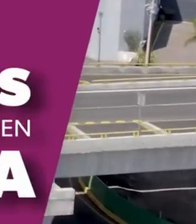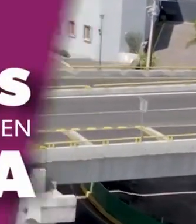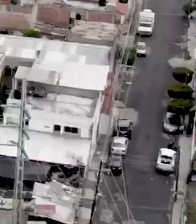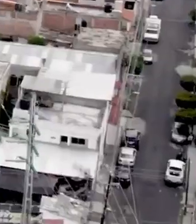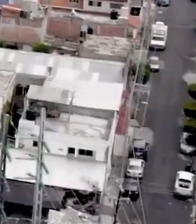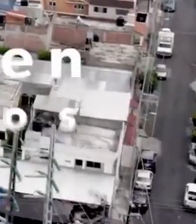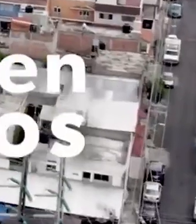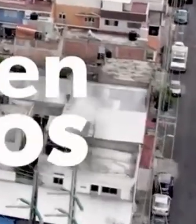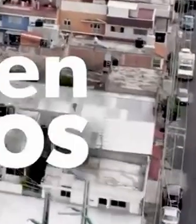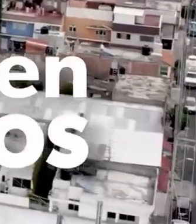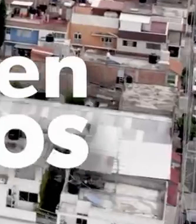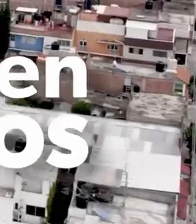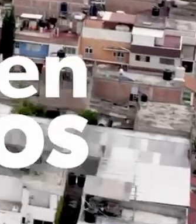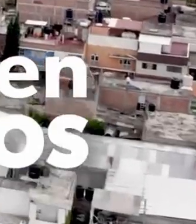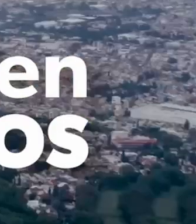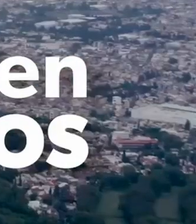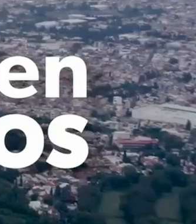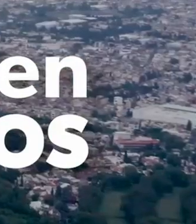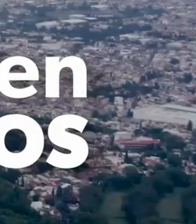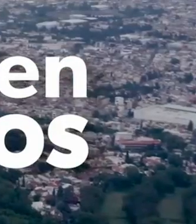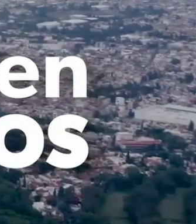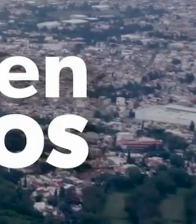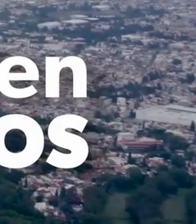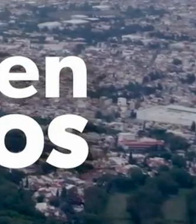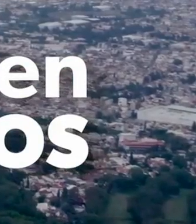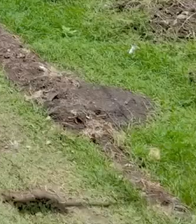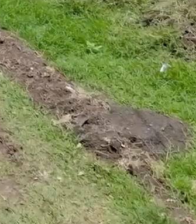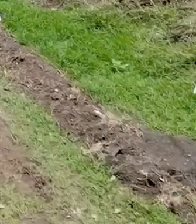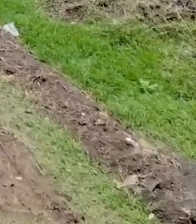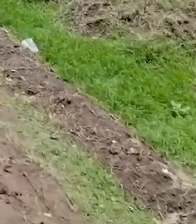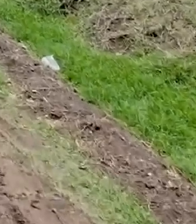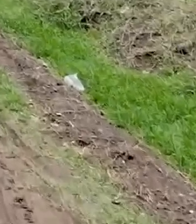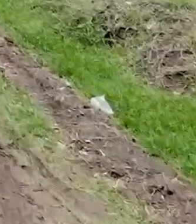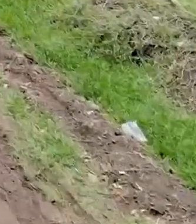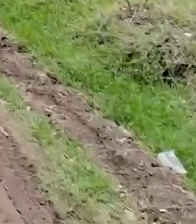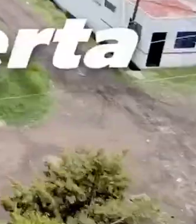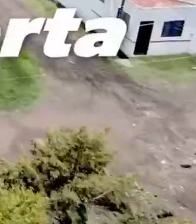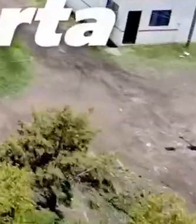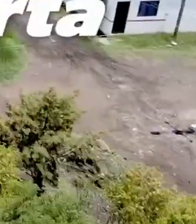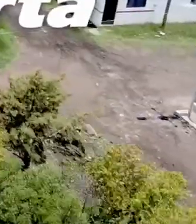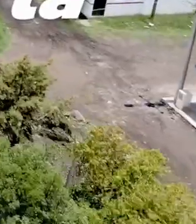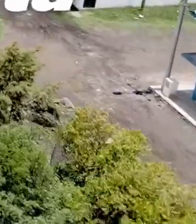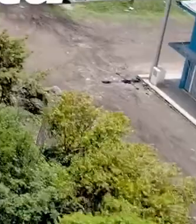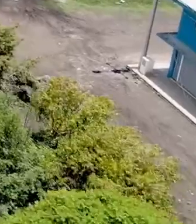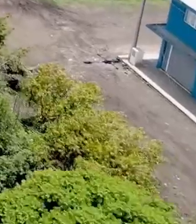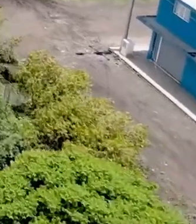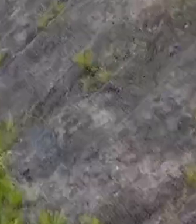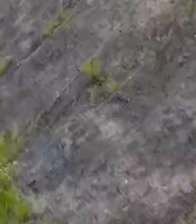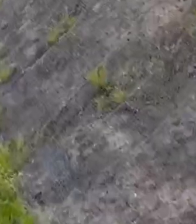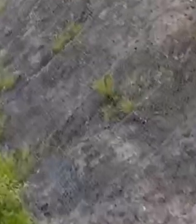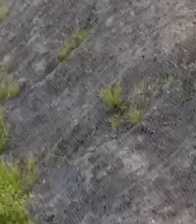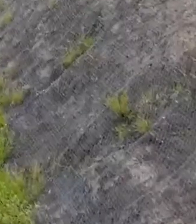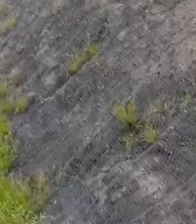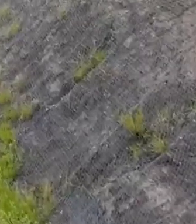michoacana. Obras que atienden las necesidades de las y los michoacanos, como la rehabilitación de la carretera Coincio-La Huerta,